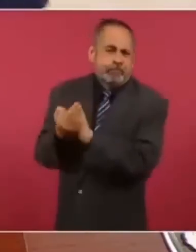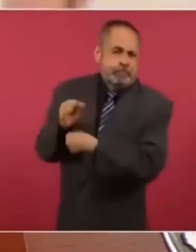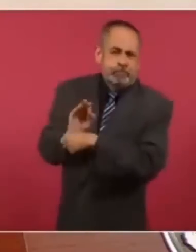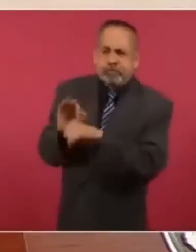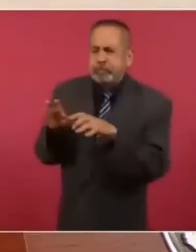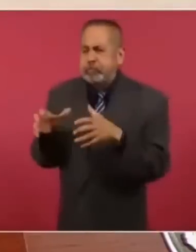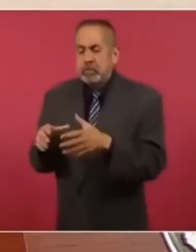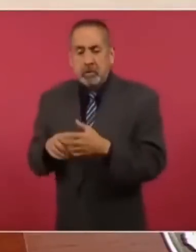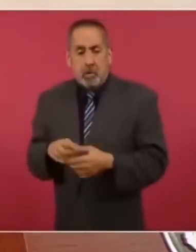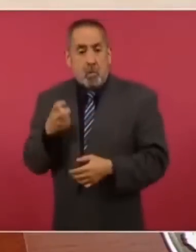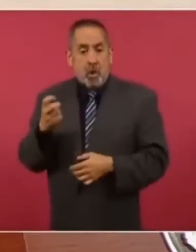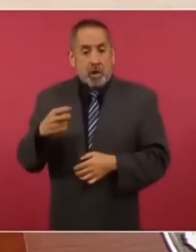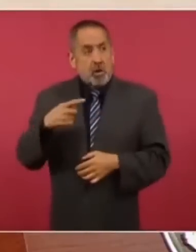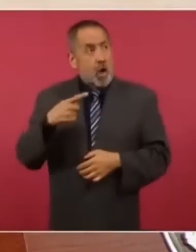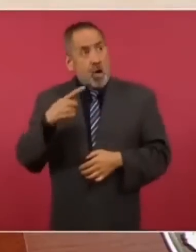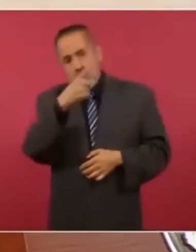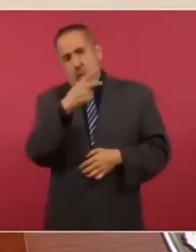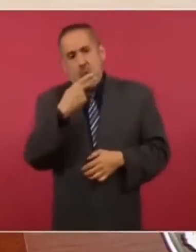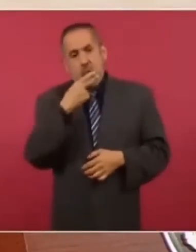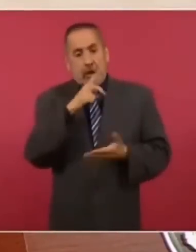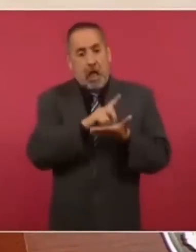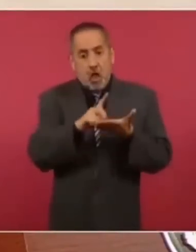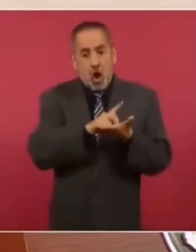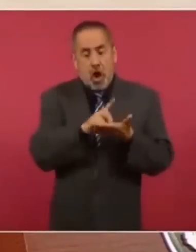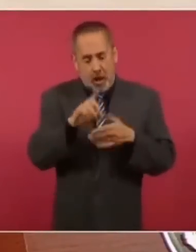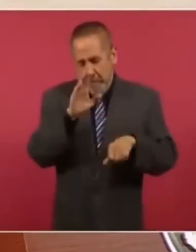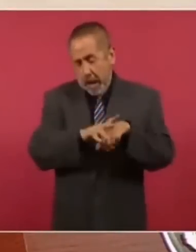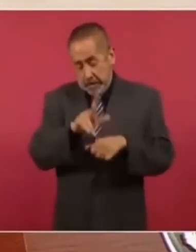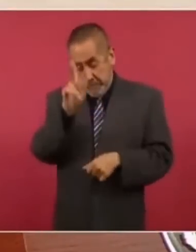tanto consumo de droga.